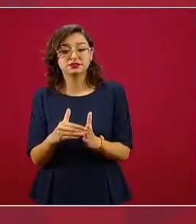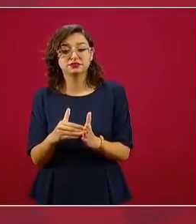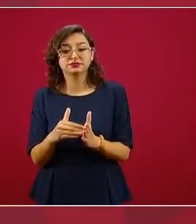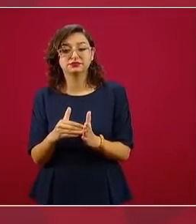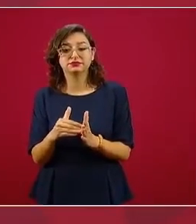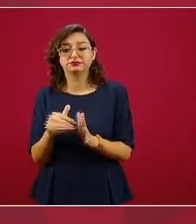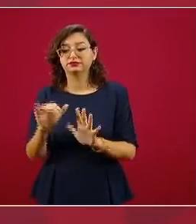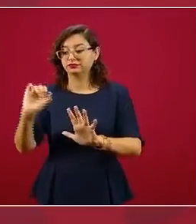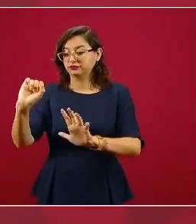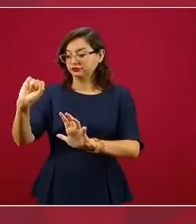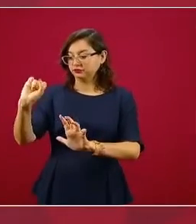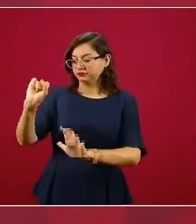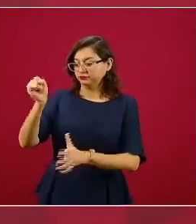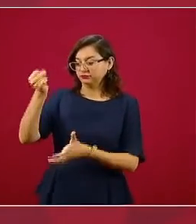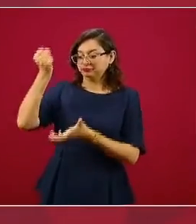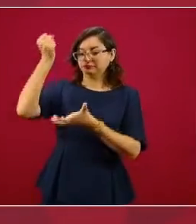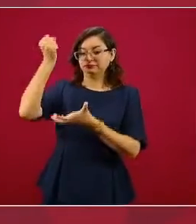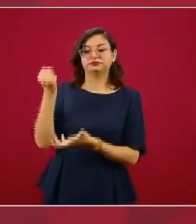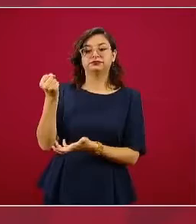solo